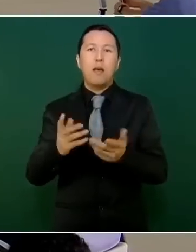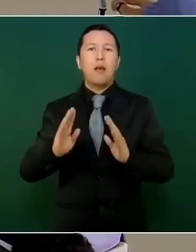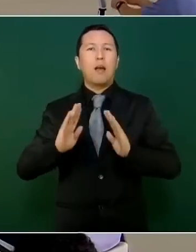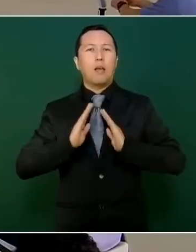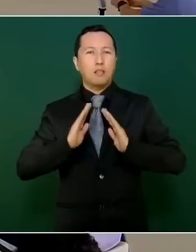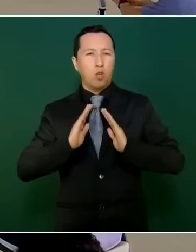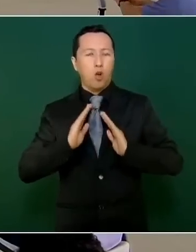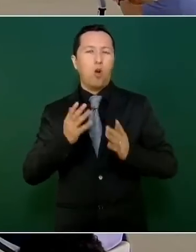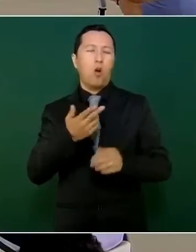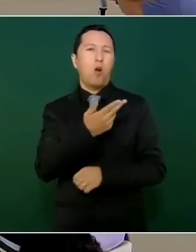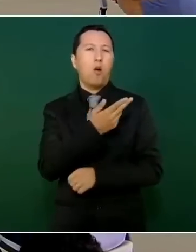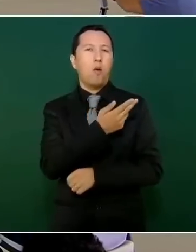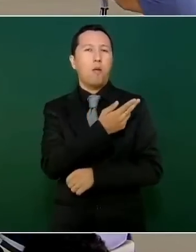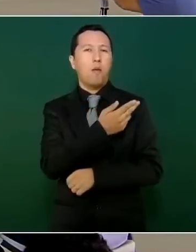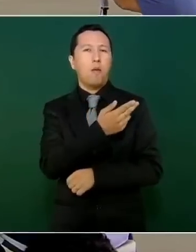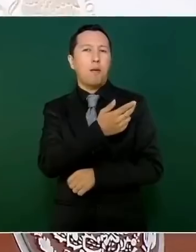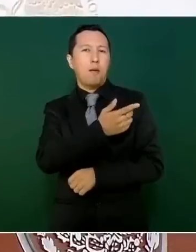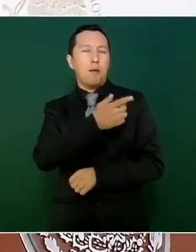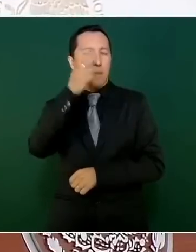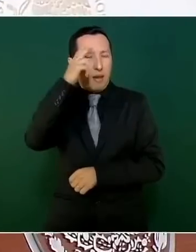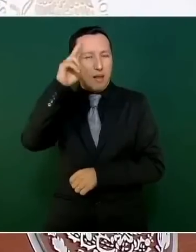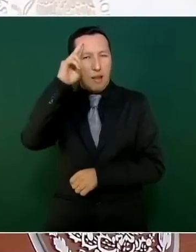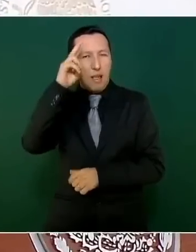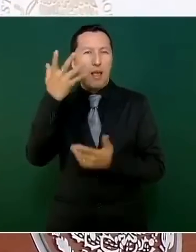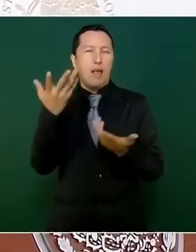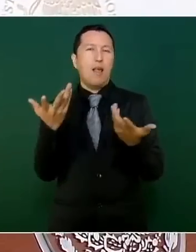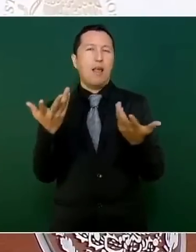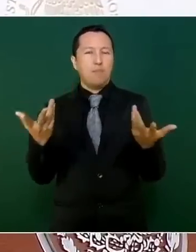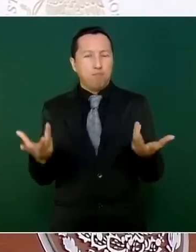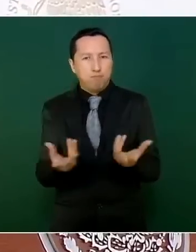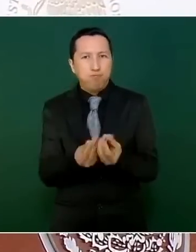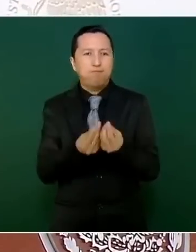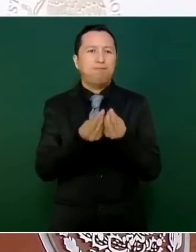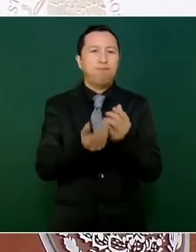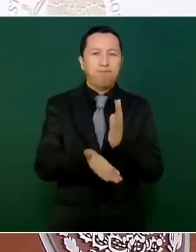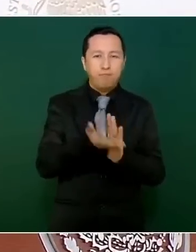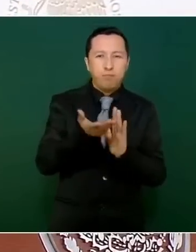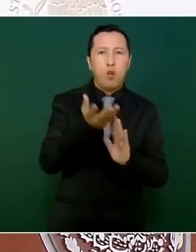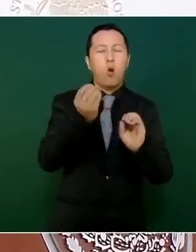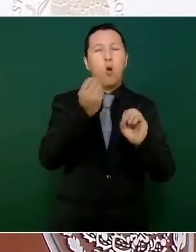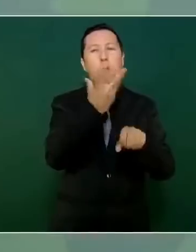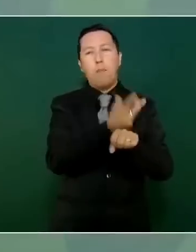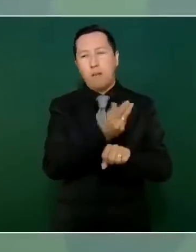Terminamos hospitales que estaban en proceso. Aquí en Chetumal,